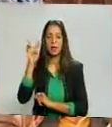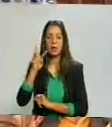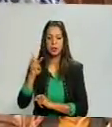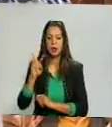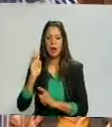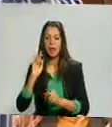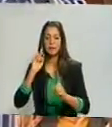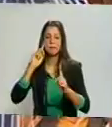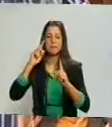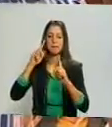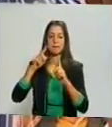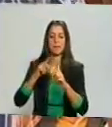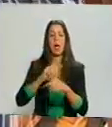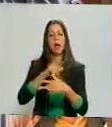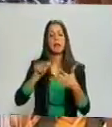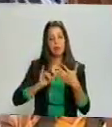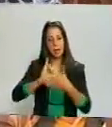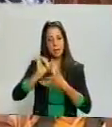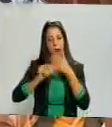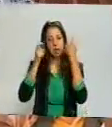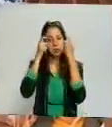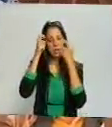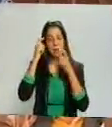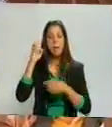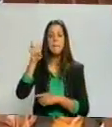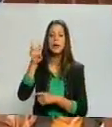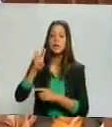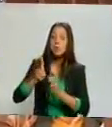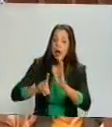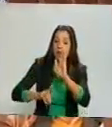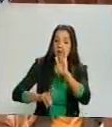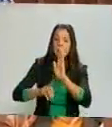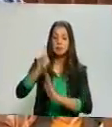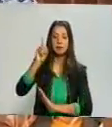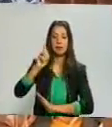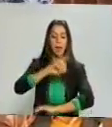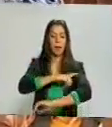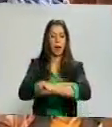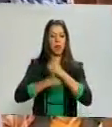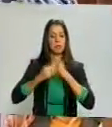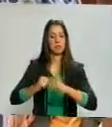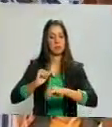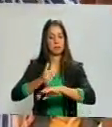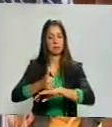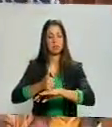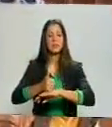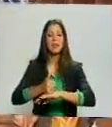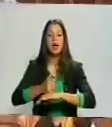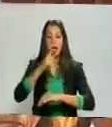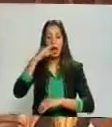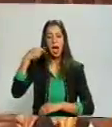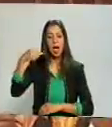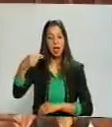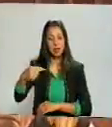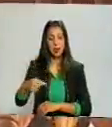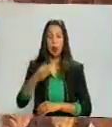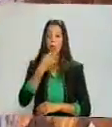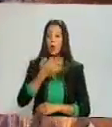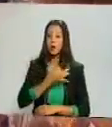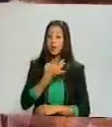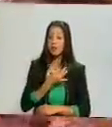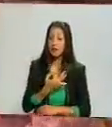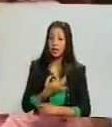objetivo histórico número 3 del Plan de la Patria, en un país potencia en los próximos años. Buenas tardes, y en nombre de los